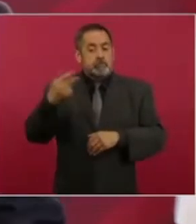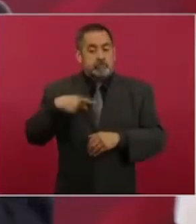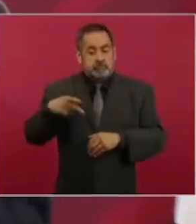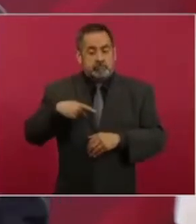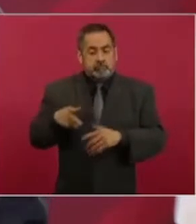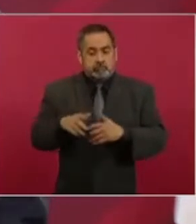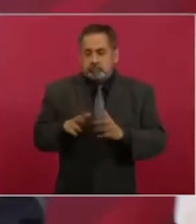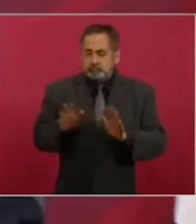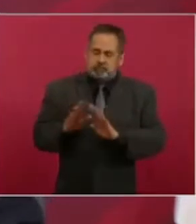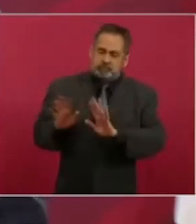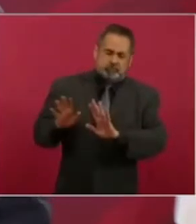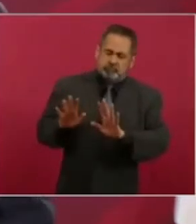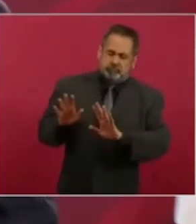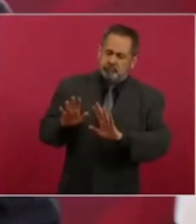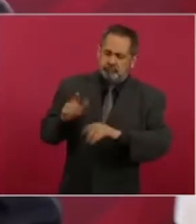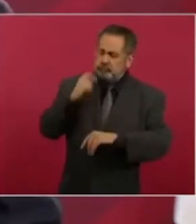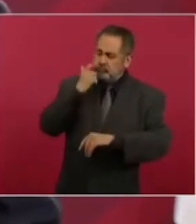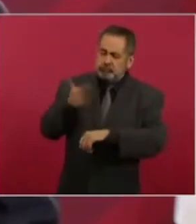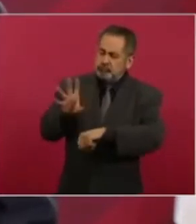lo que quieren